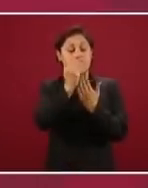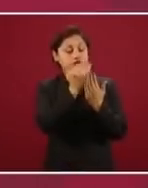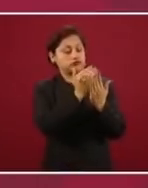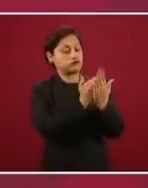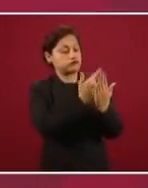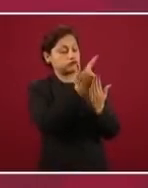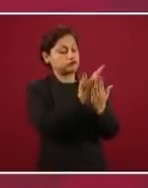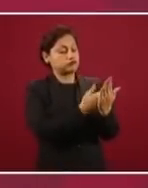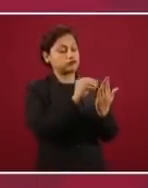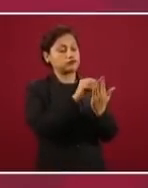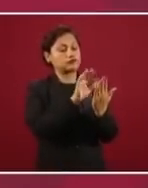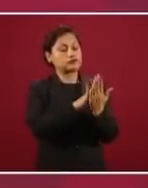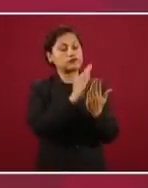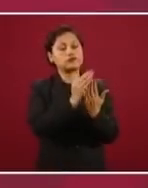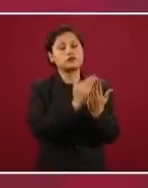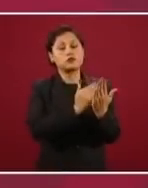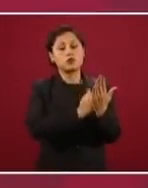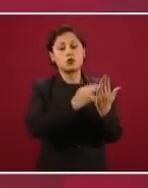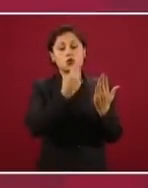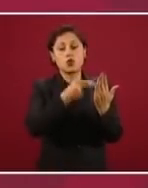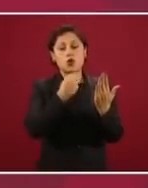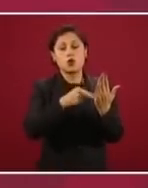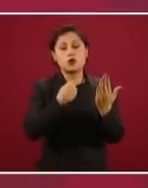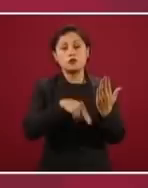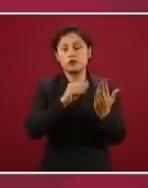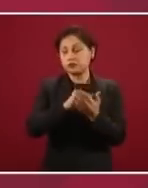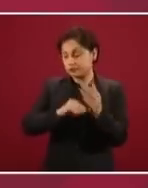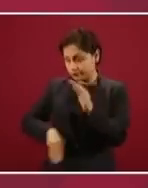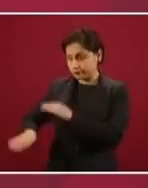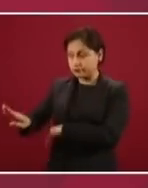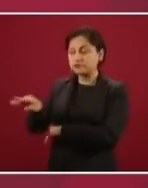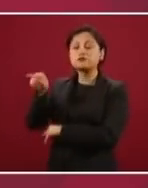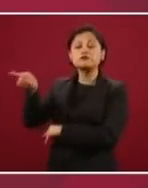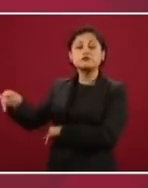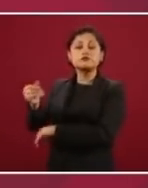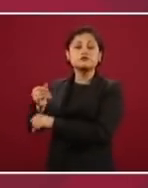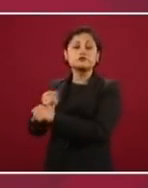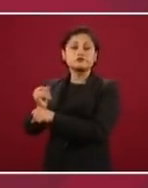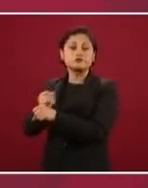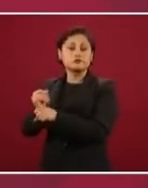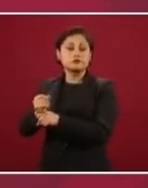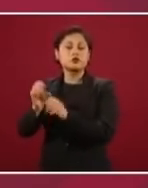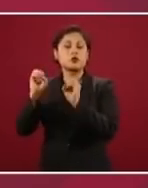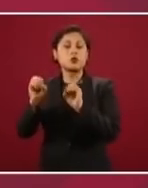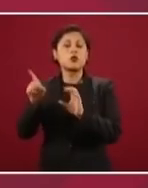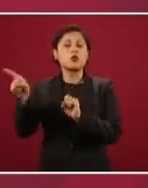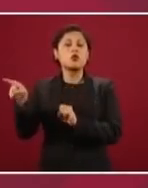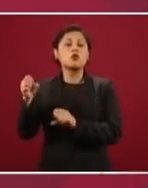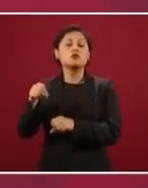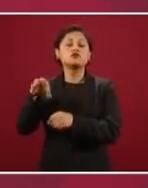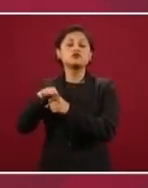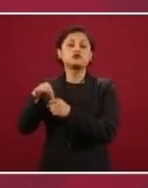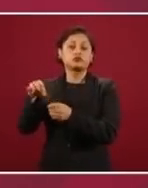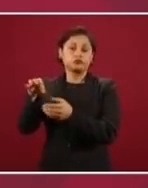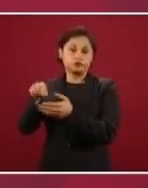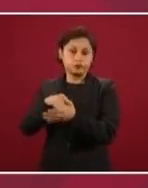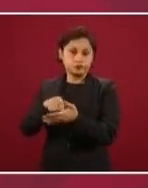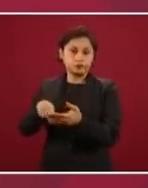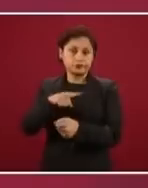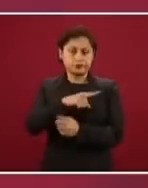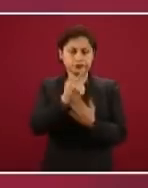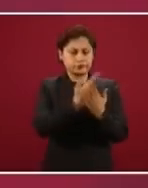antemano no ya se sabía quiénes iban a ganar cuándo